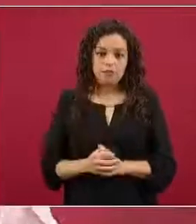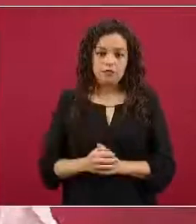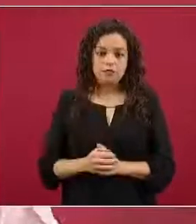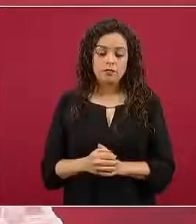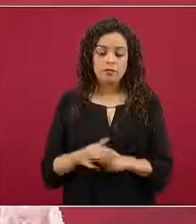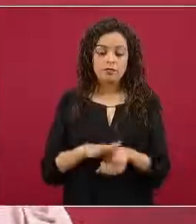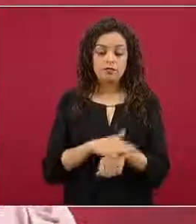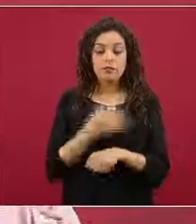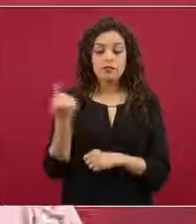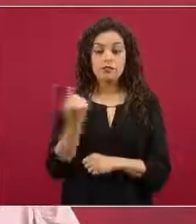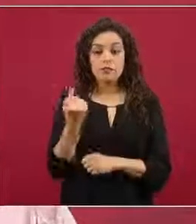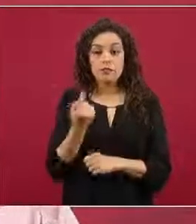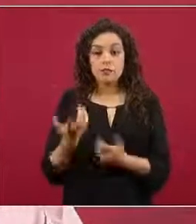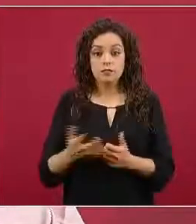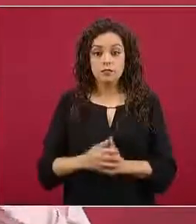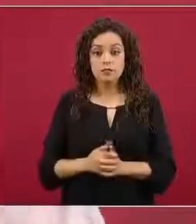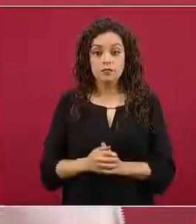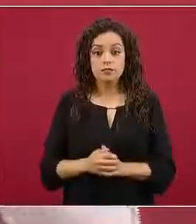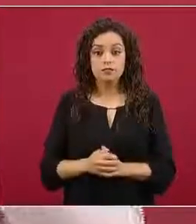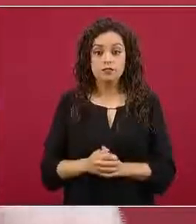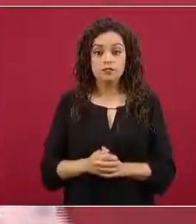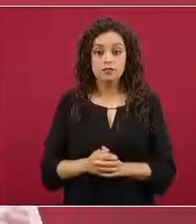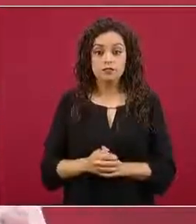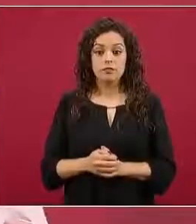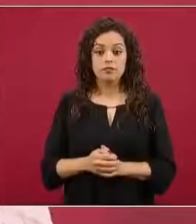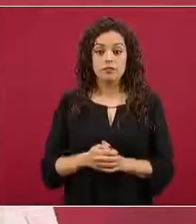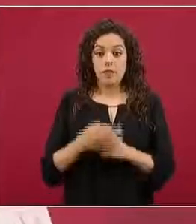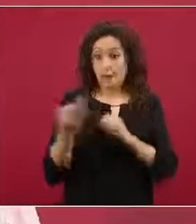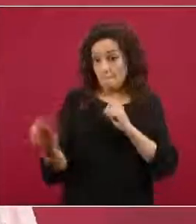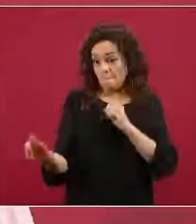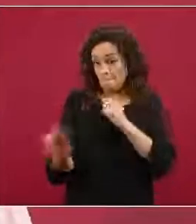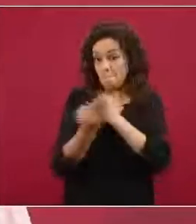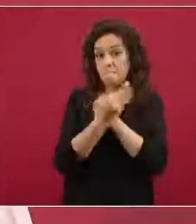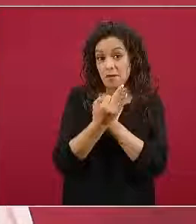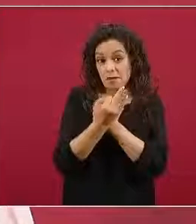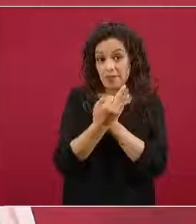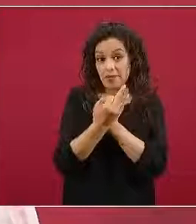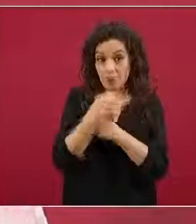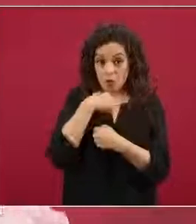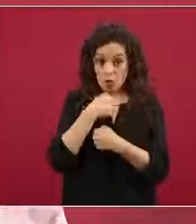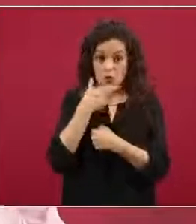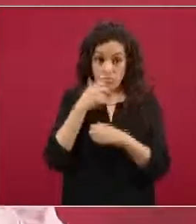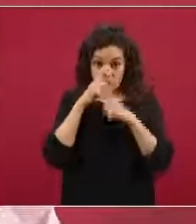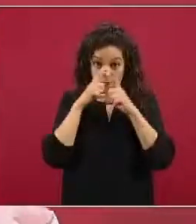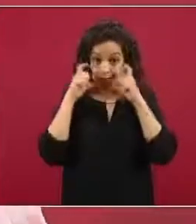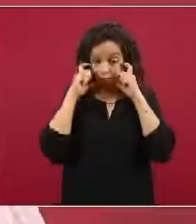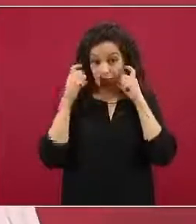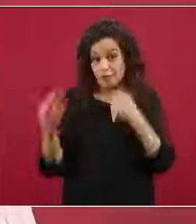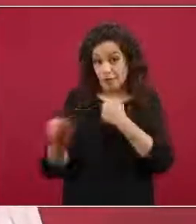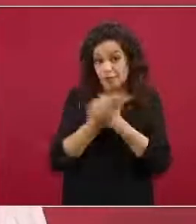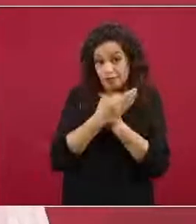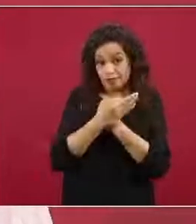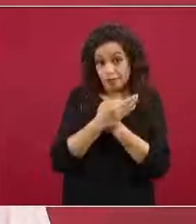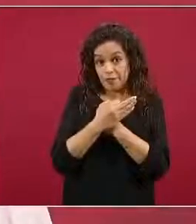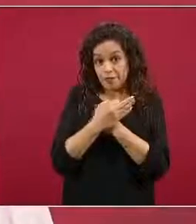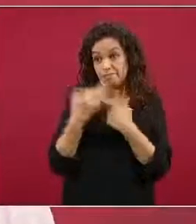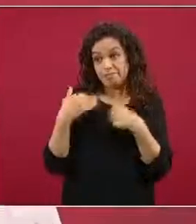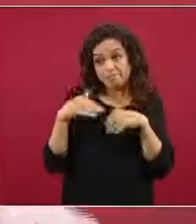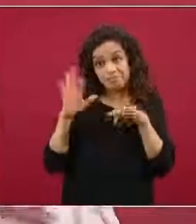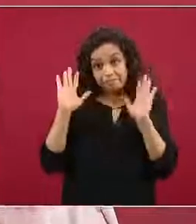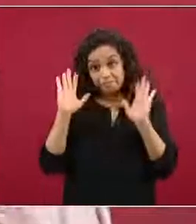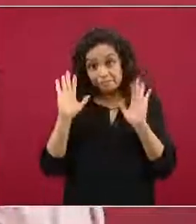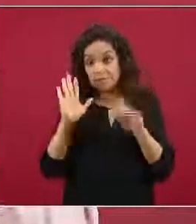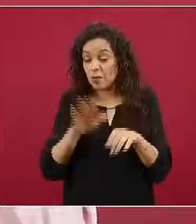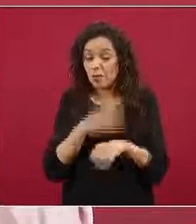lo que va a hacer es supuestamente proteger a la persona que lo trae, y digo supuestamente porque tampoco sirve para